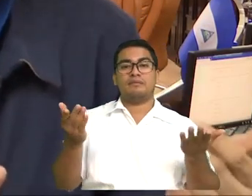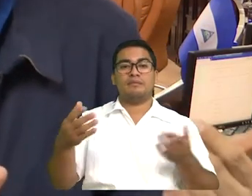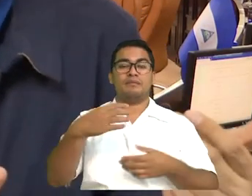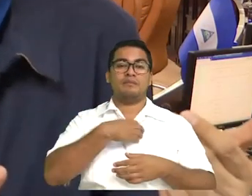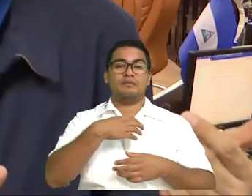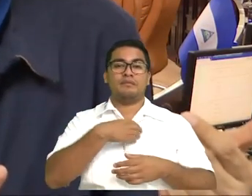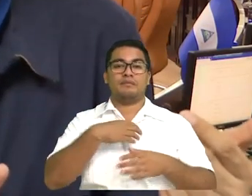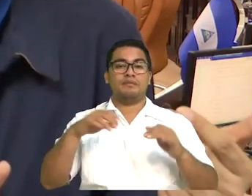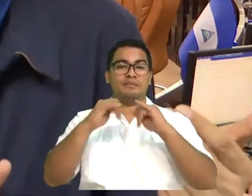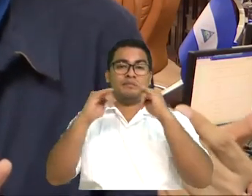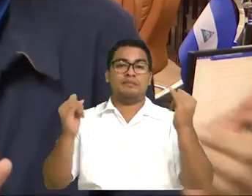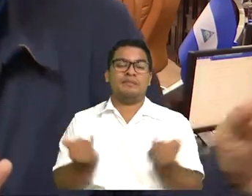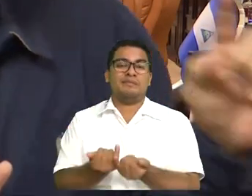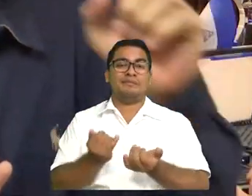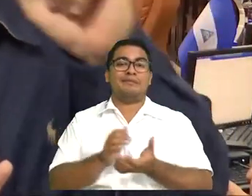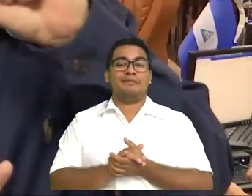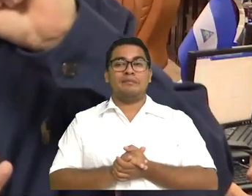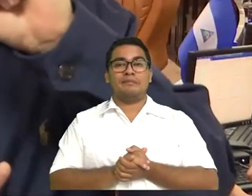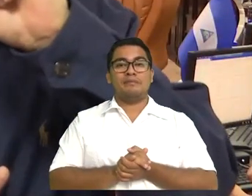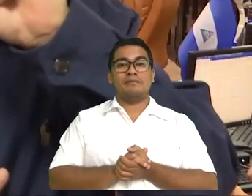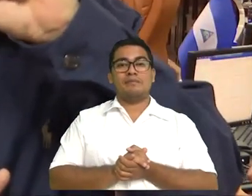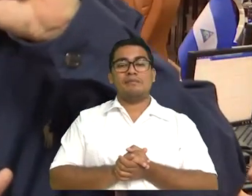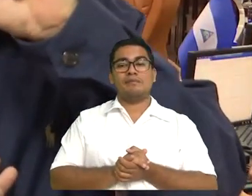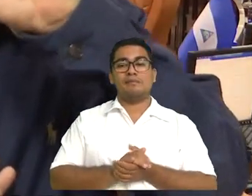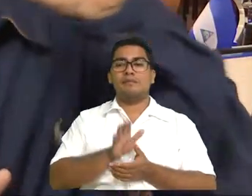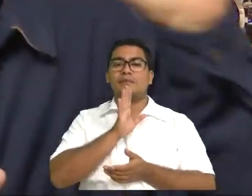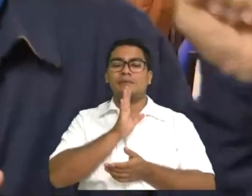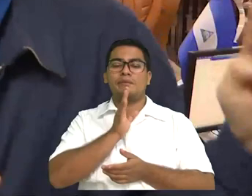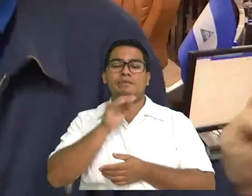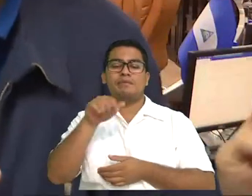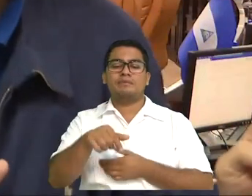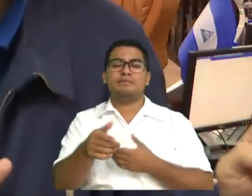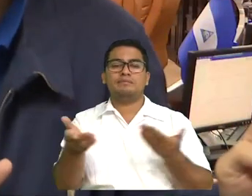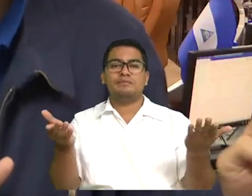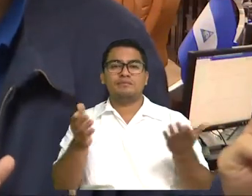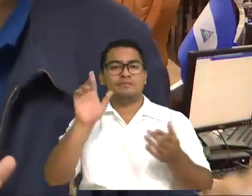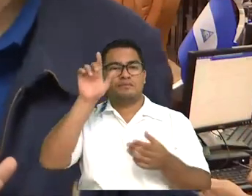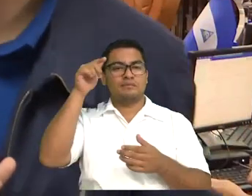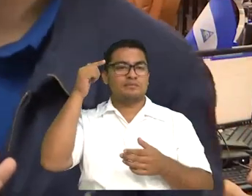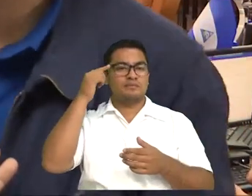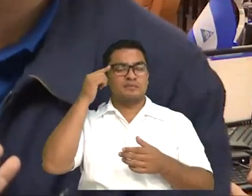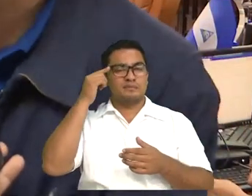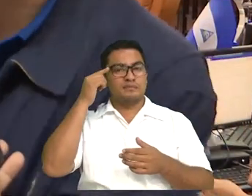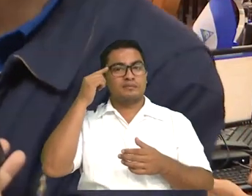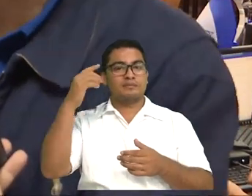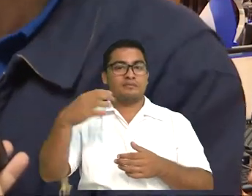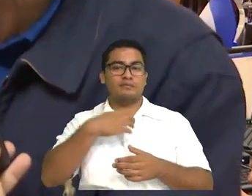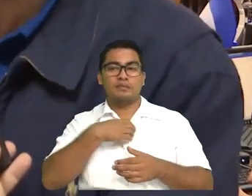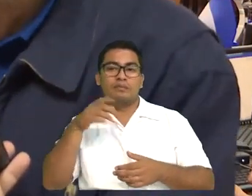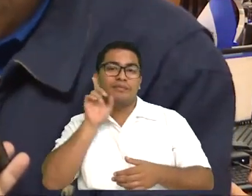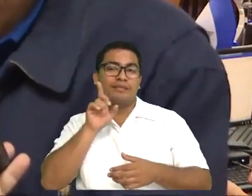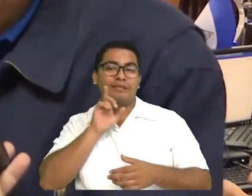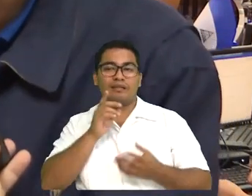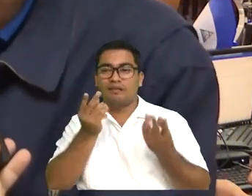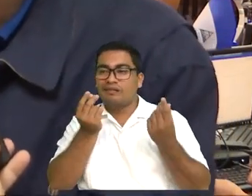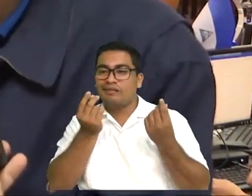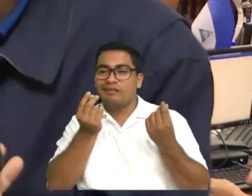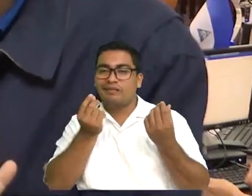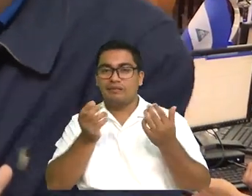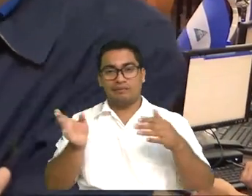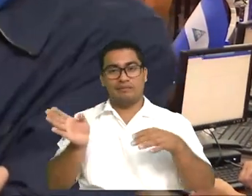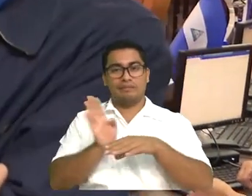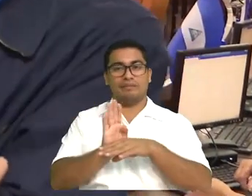comunidad internacional. Aquí no estamos hablando de que hay un gobierno maculado por corrupción donde agarra los reales del